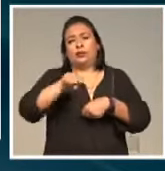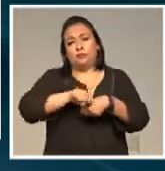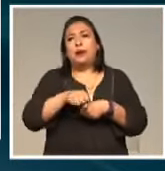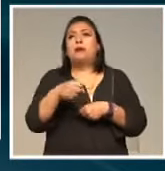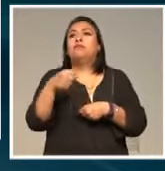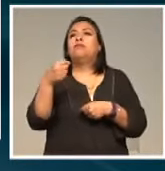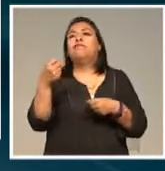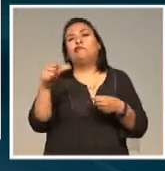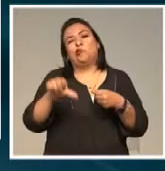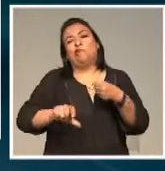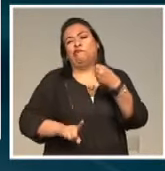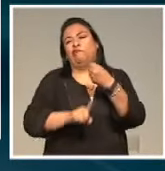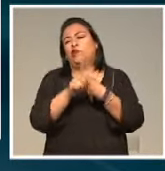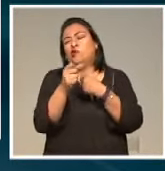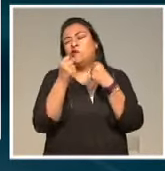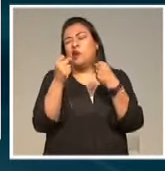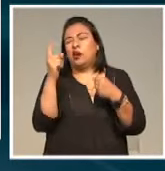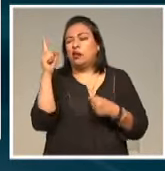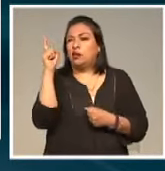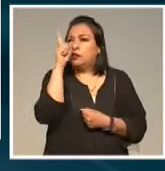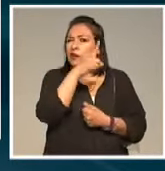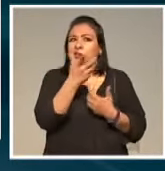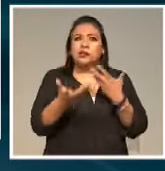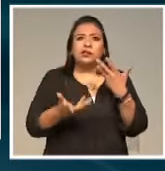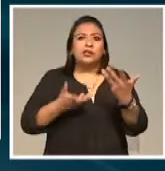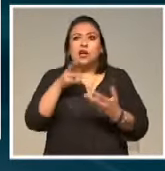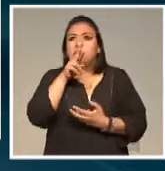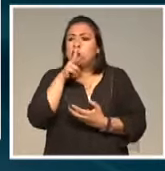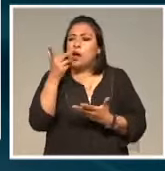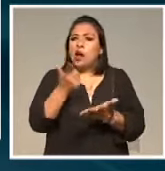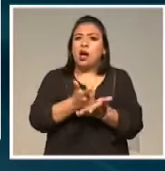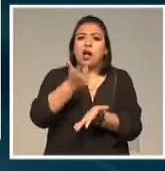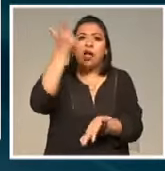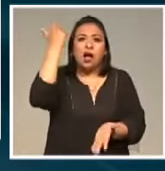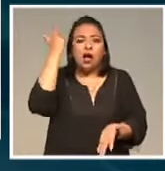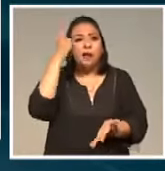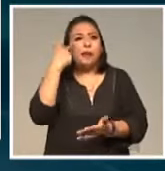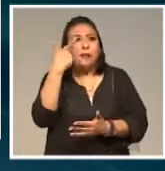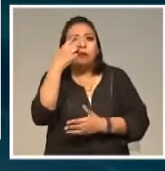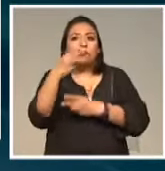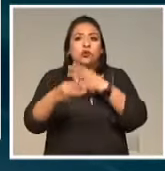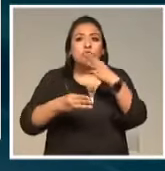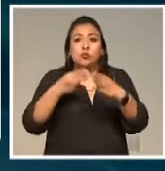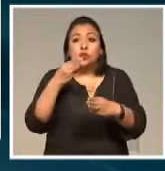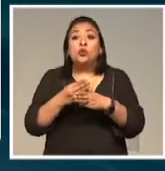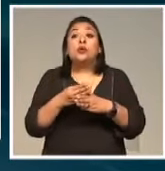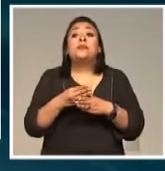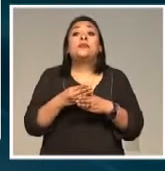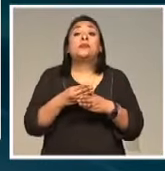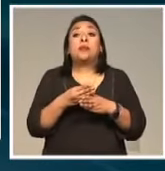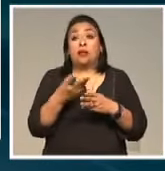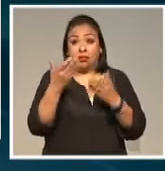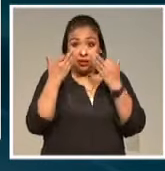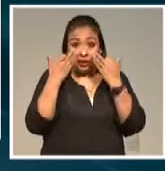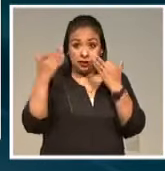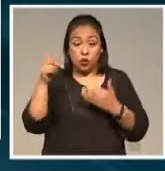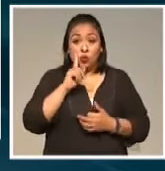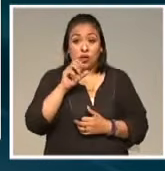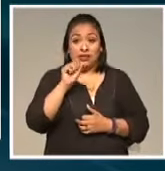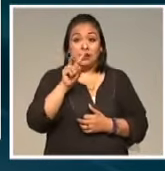justamente en esta coyuntura tan dolorosa, tan preocupante, tan alarmante que vivimos en el mundo, porque me parece que el testimonio de